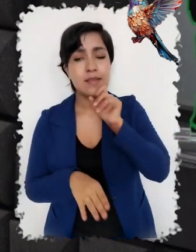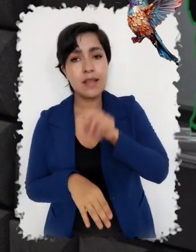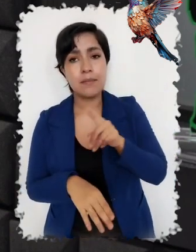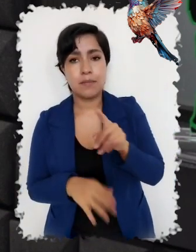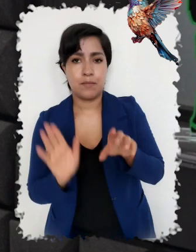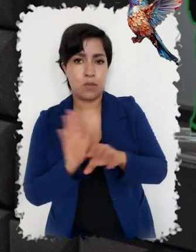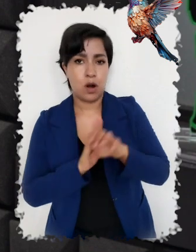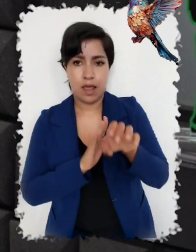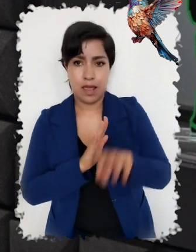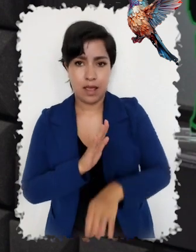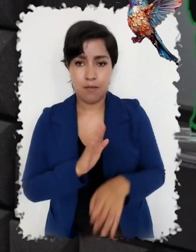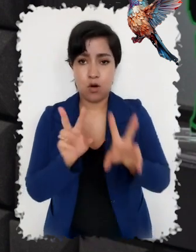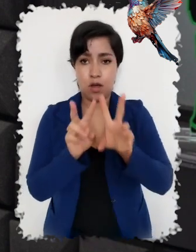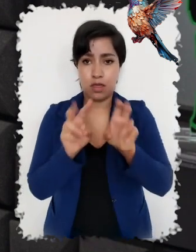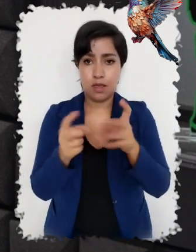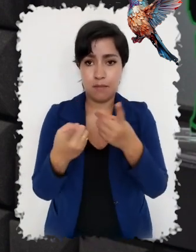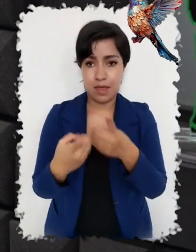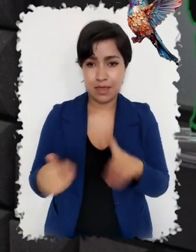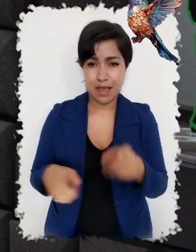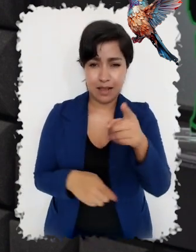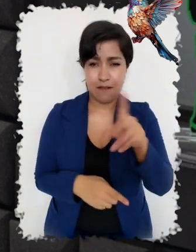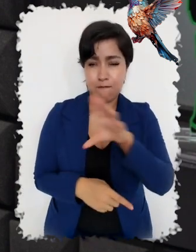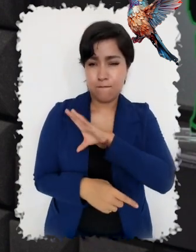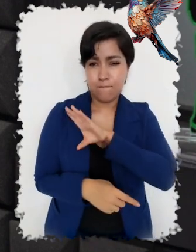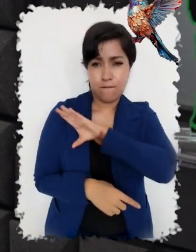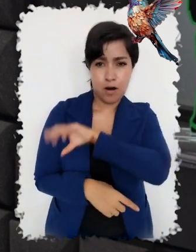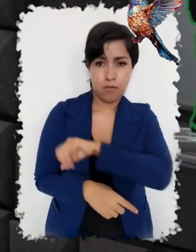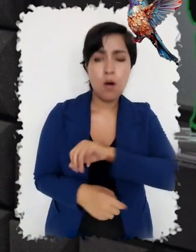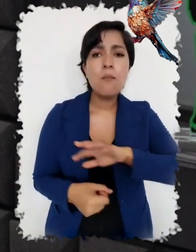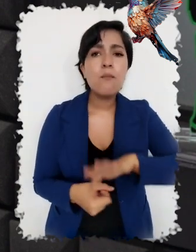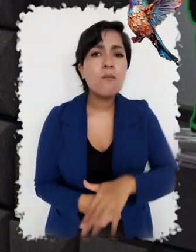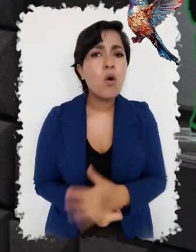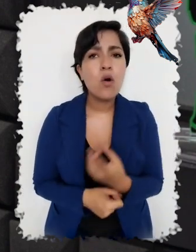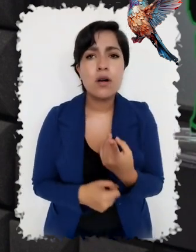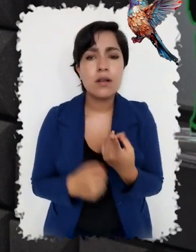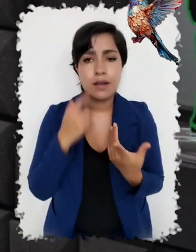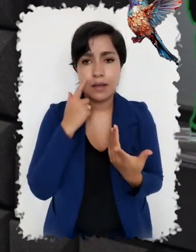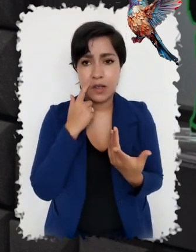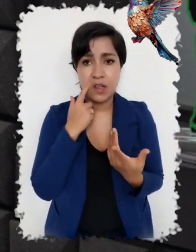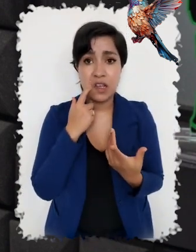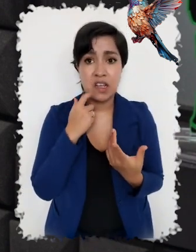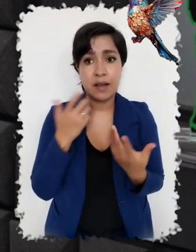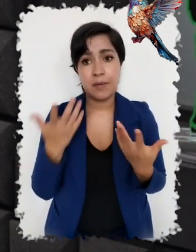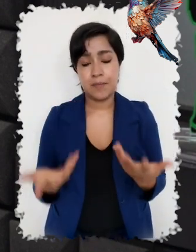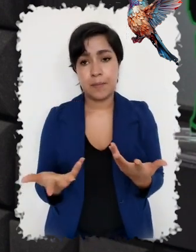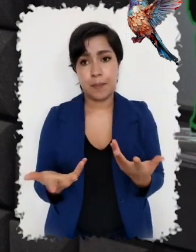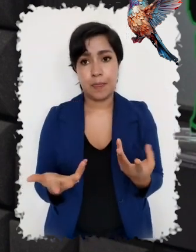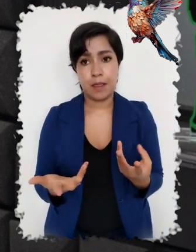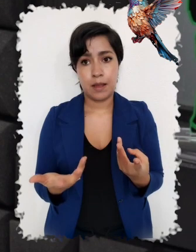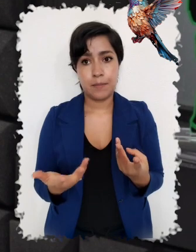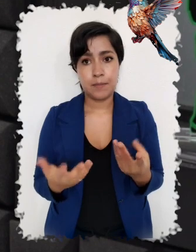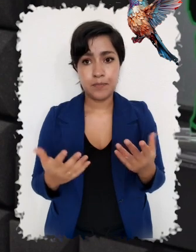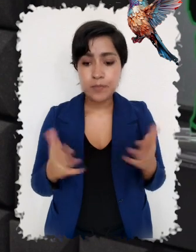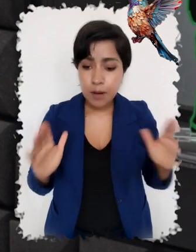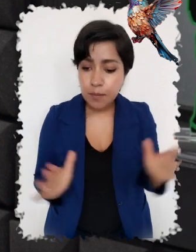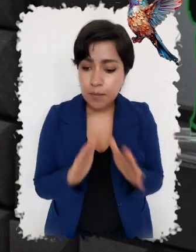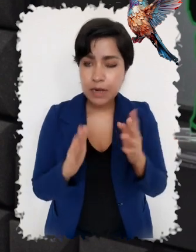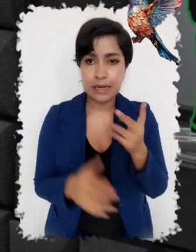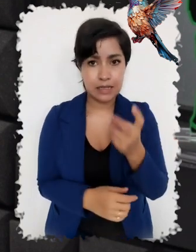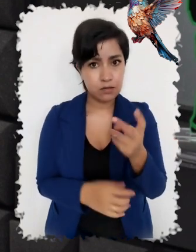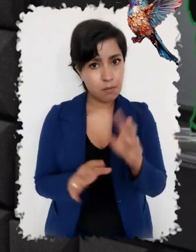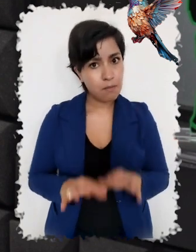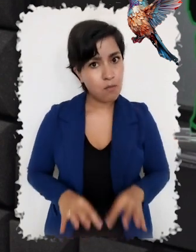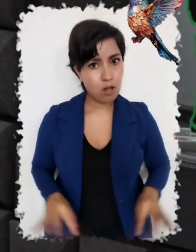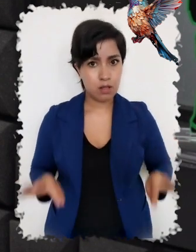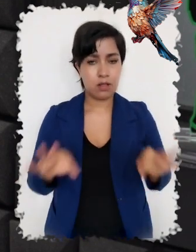tema por ejemplo que tú dices de la danza que a ti te gusta Por qué por qué no potenciar eso Entonces en